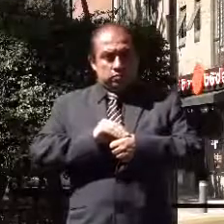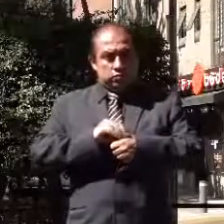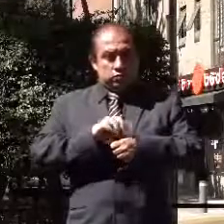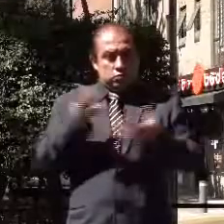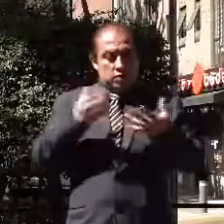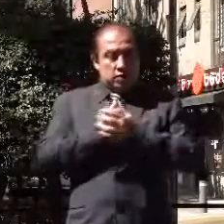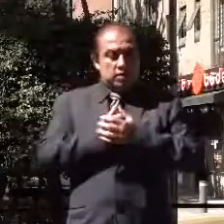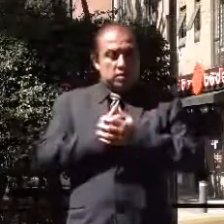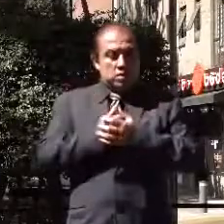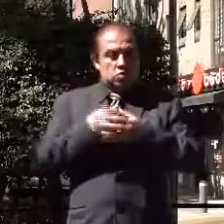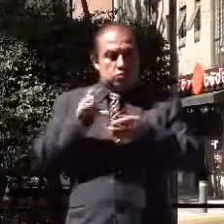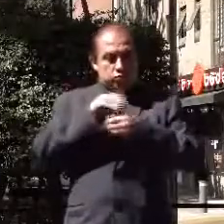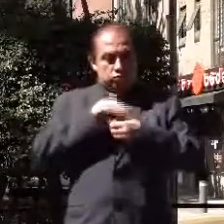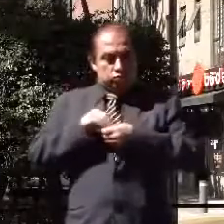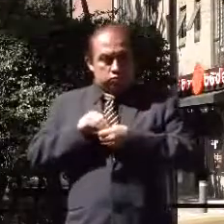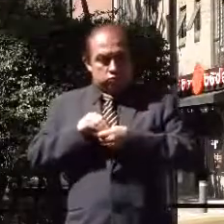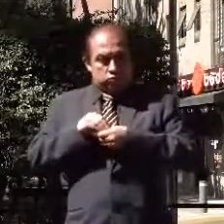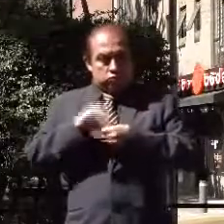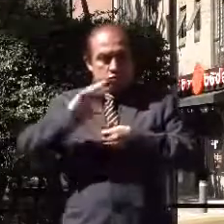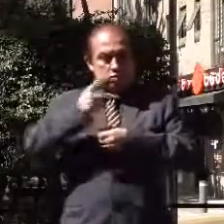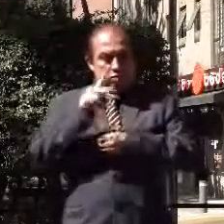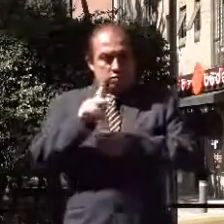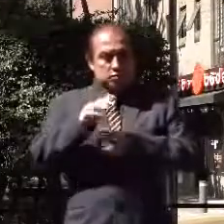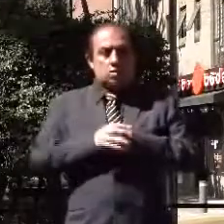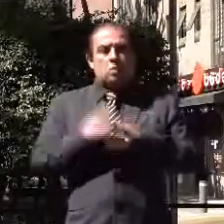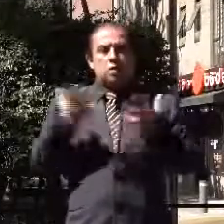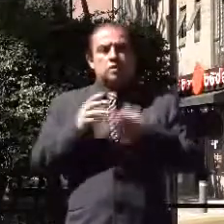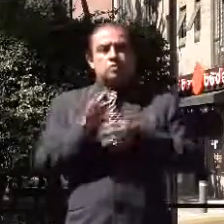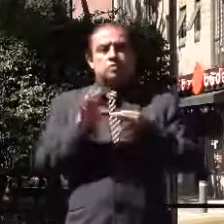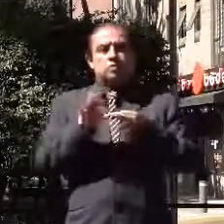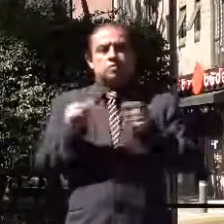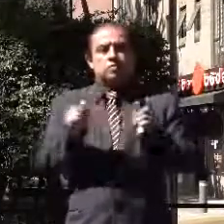hacer un concentrado, de hecho quedé con el doctor de enseñarle un concentrado.